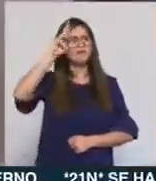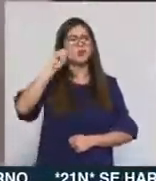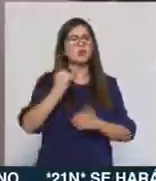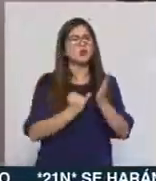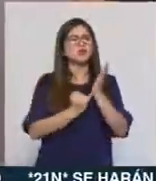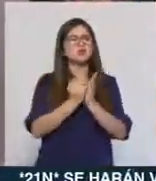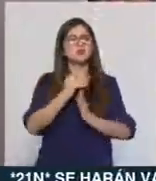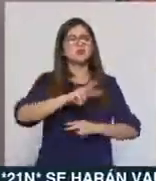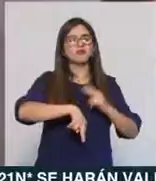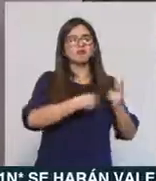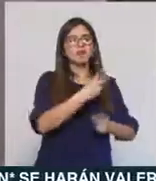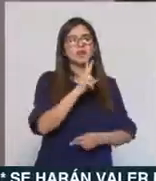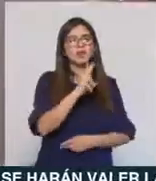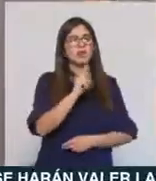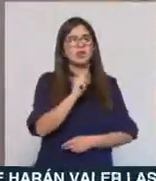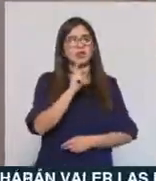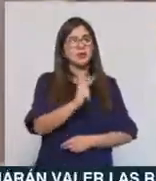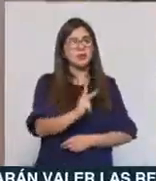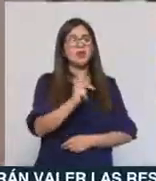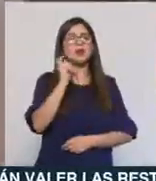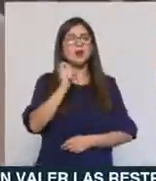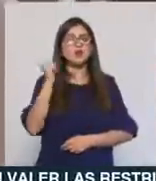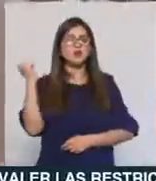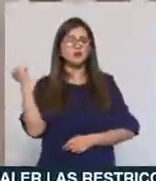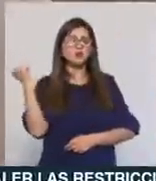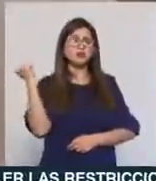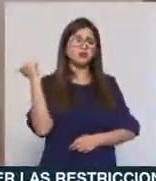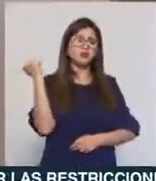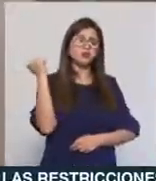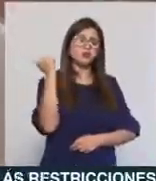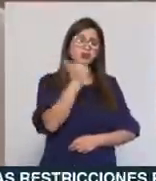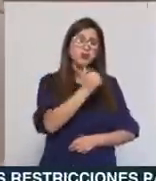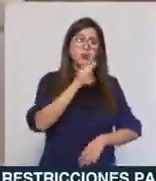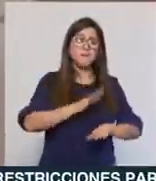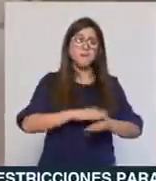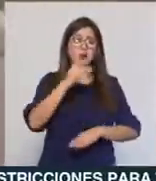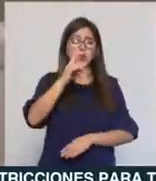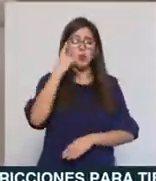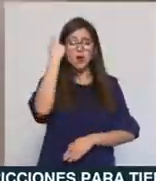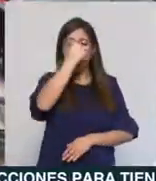camión RTP. Dijo que su traslado se prolongaría 1 hora más de lo